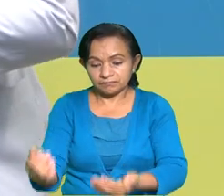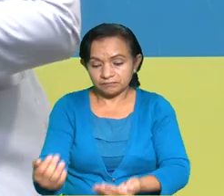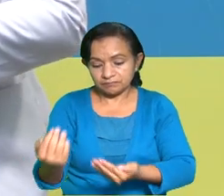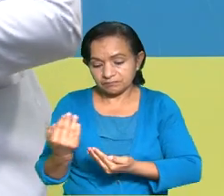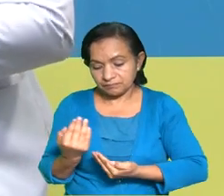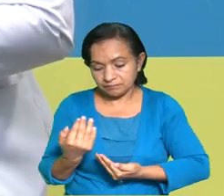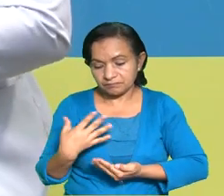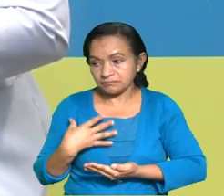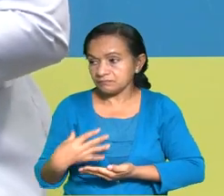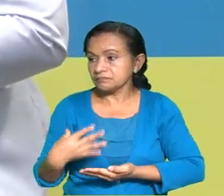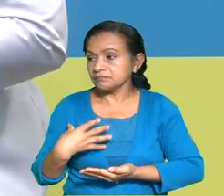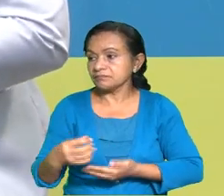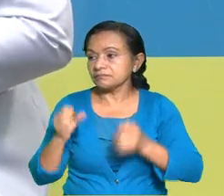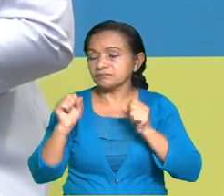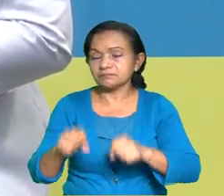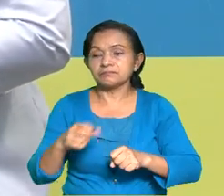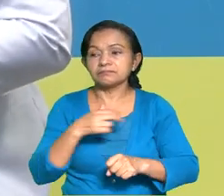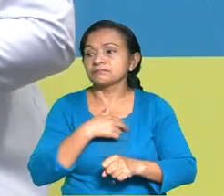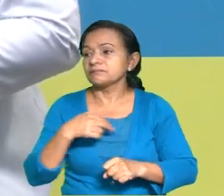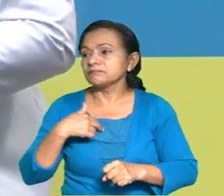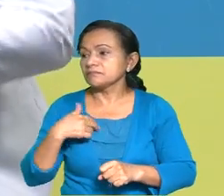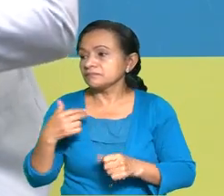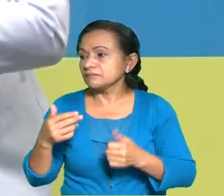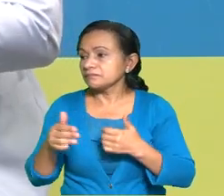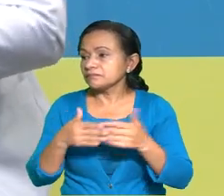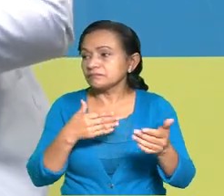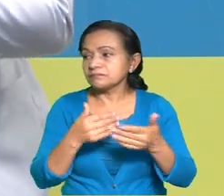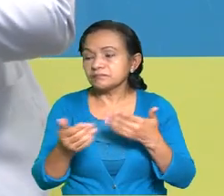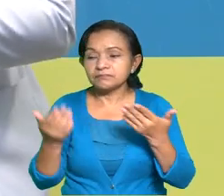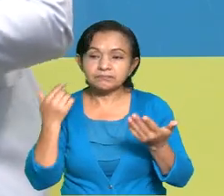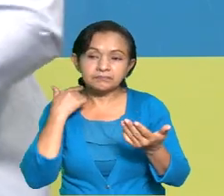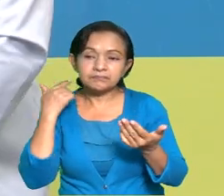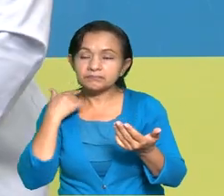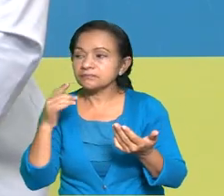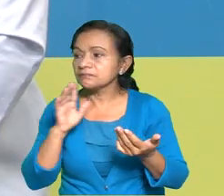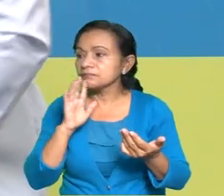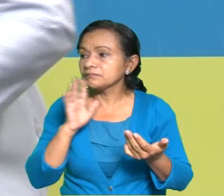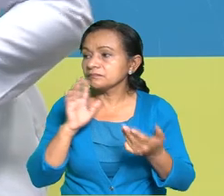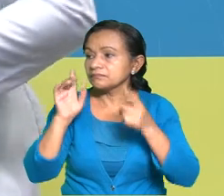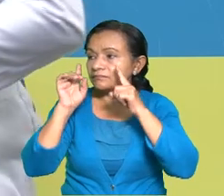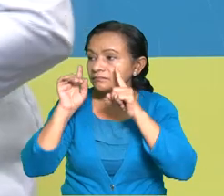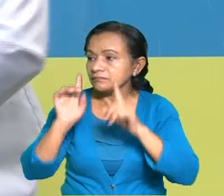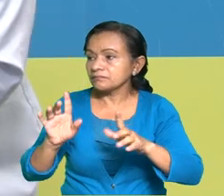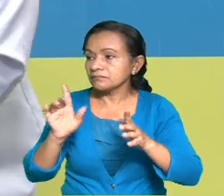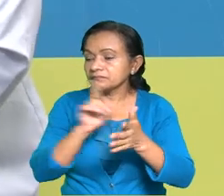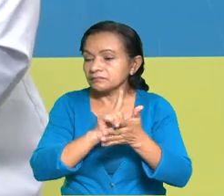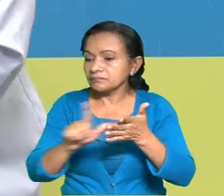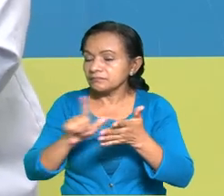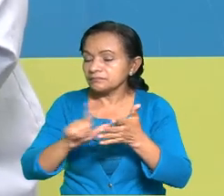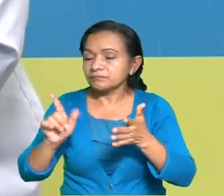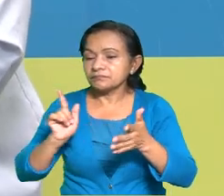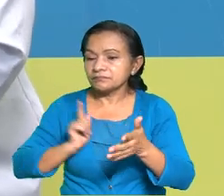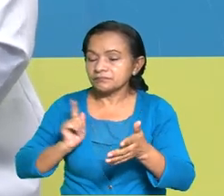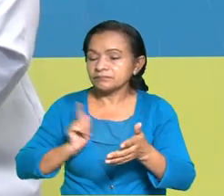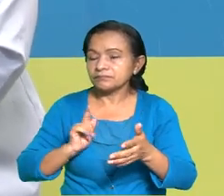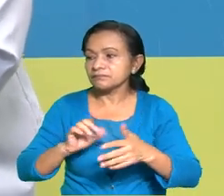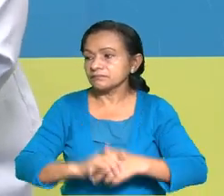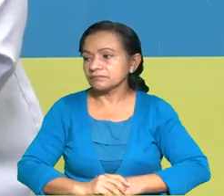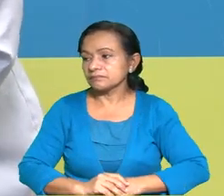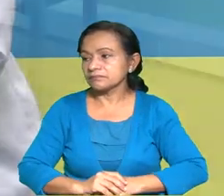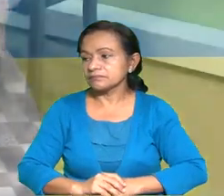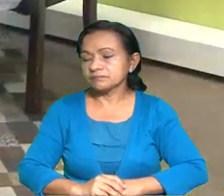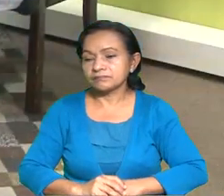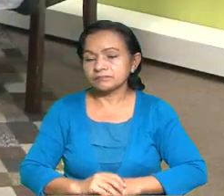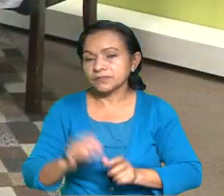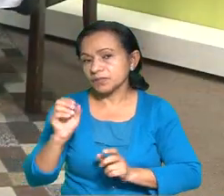amamantar, perfectamente lo puede realizar siempre y cuando guardando las medidas de higiene y salud.